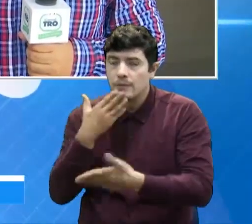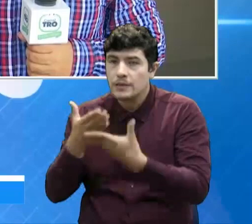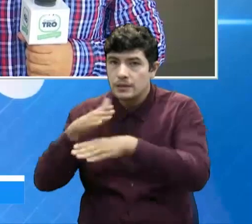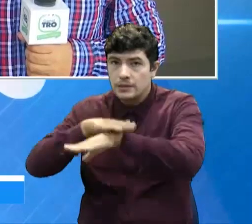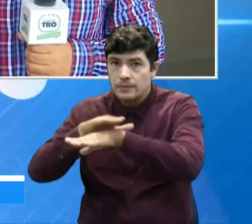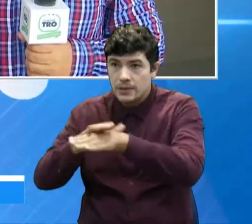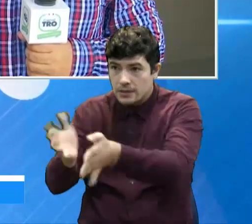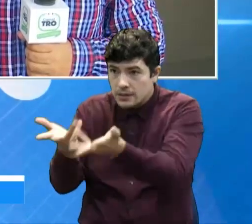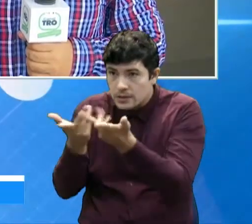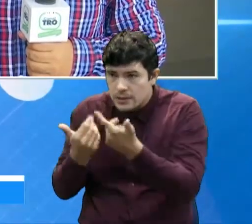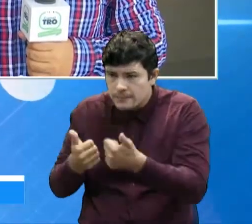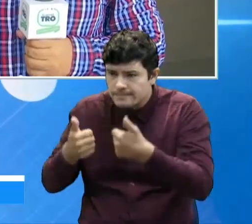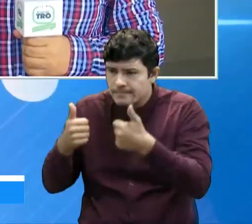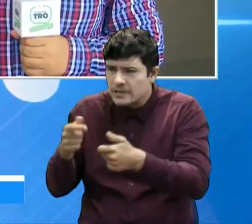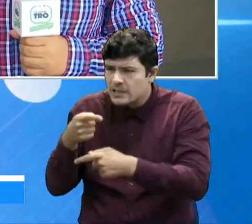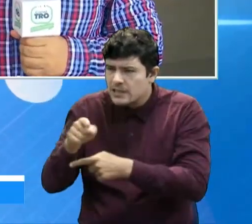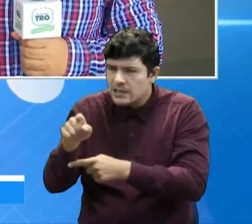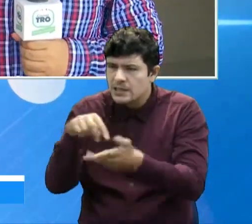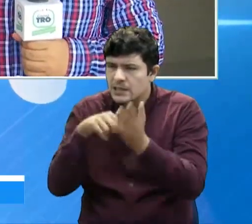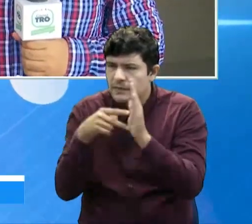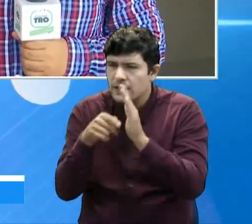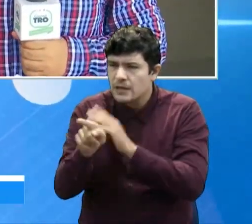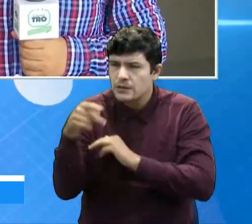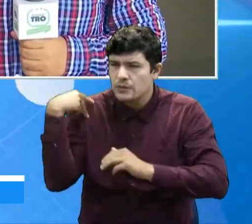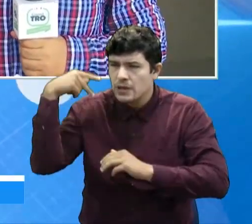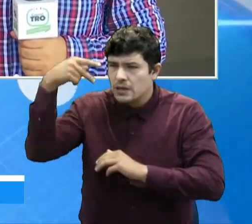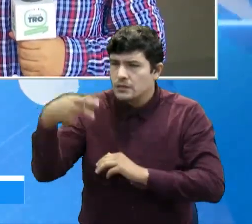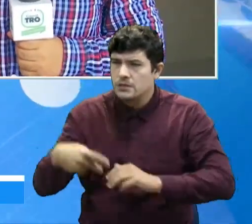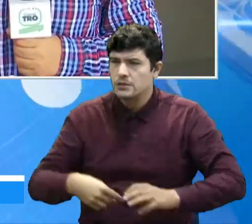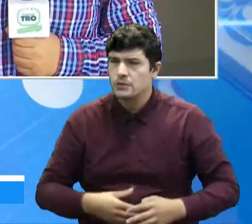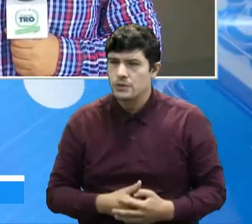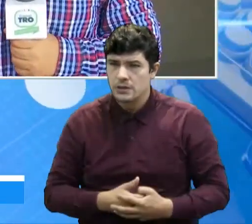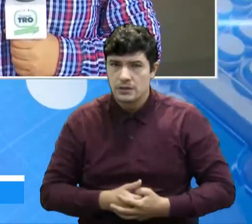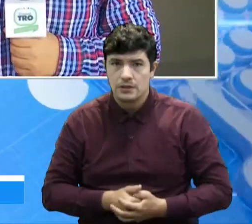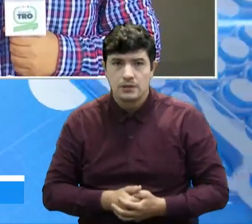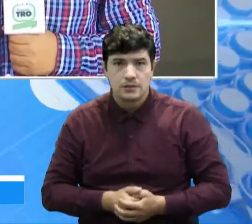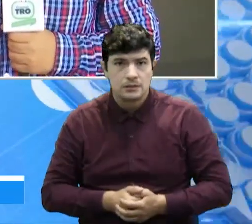tardes. Cuéntenos bien de qué trata esa historia.